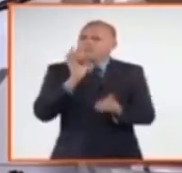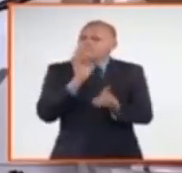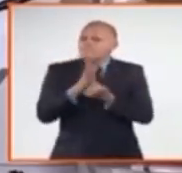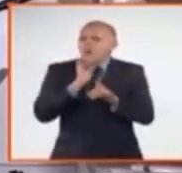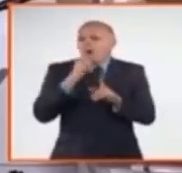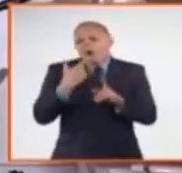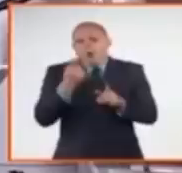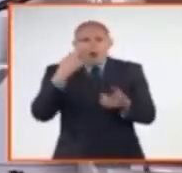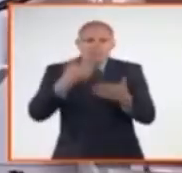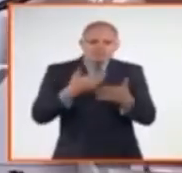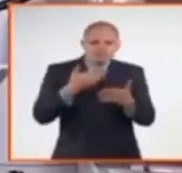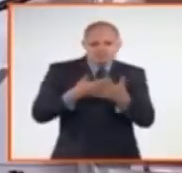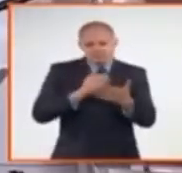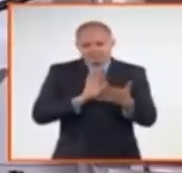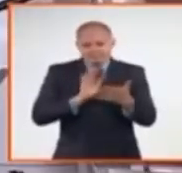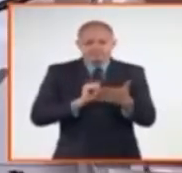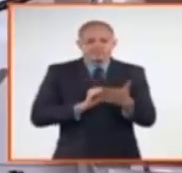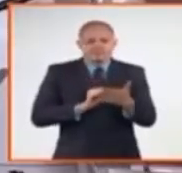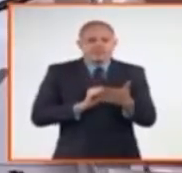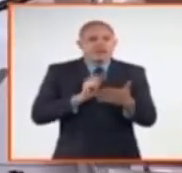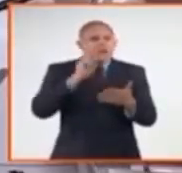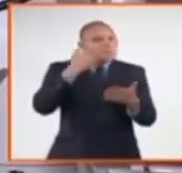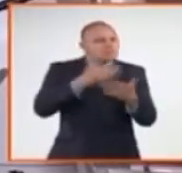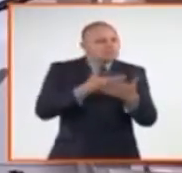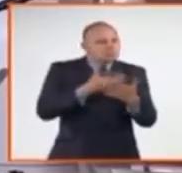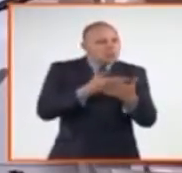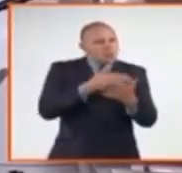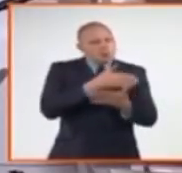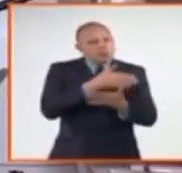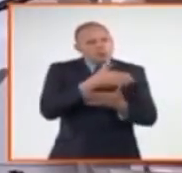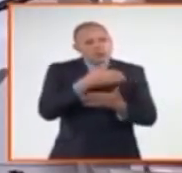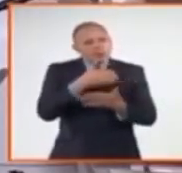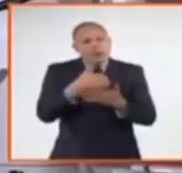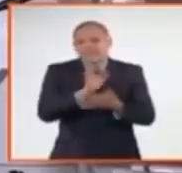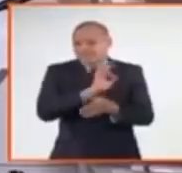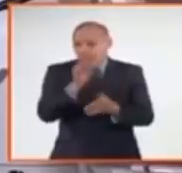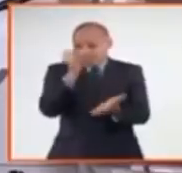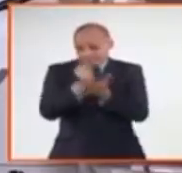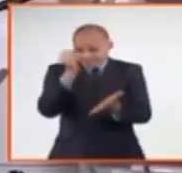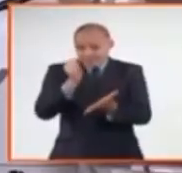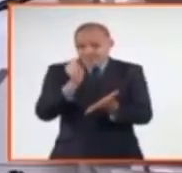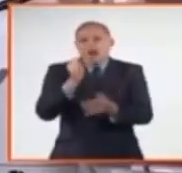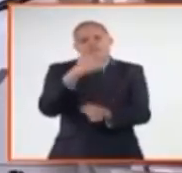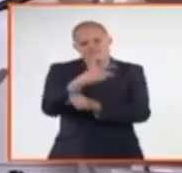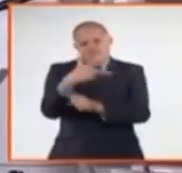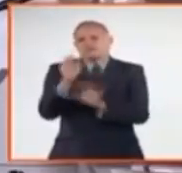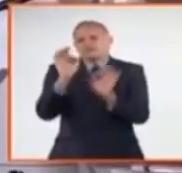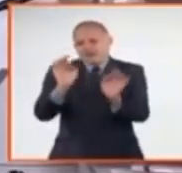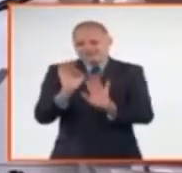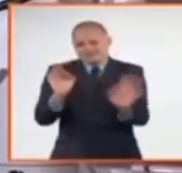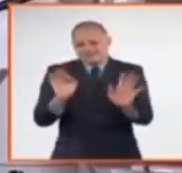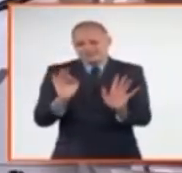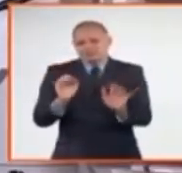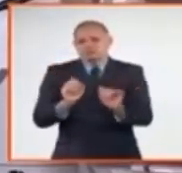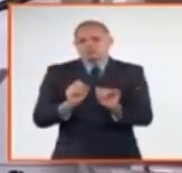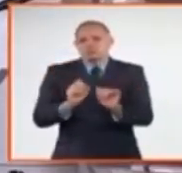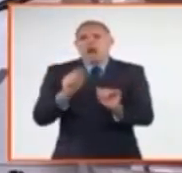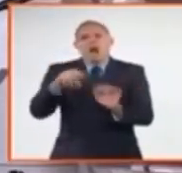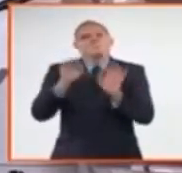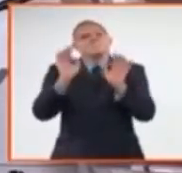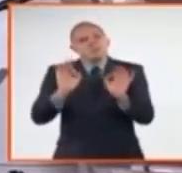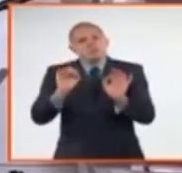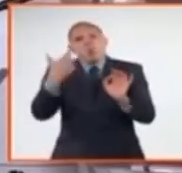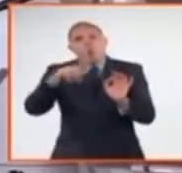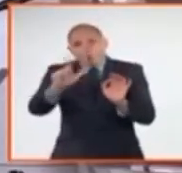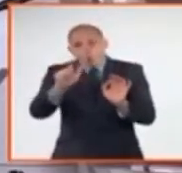y que de programas ya se ha competido una vacunación masiva en el momento que ha ocurrido esto de un incremento de los niveles grasos bueno aquí o